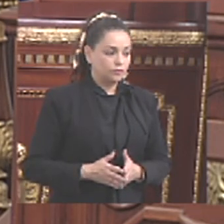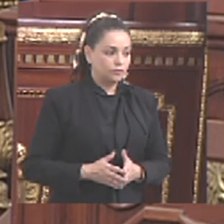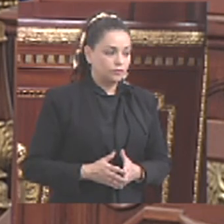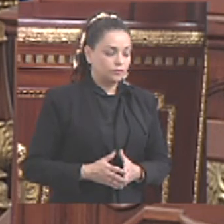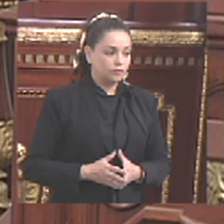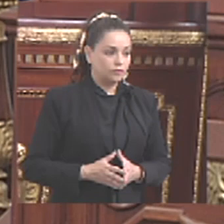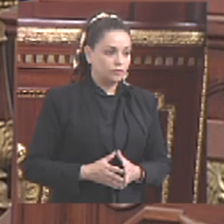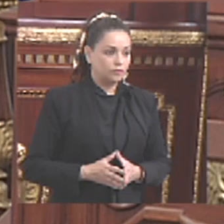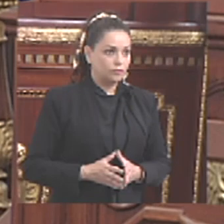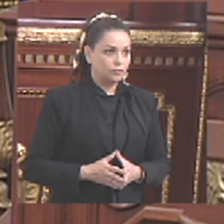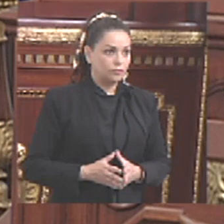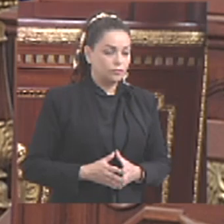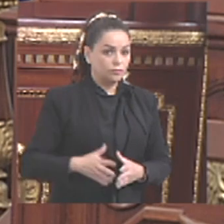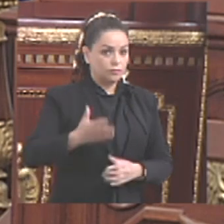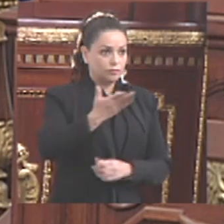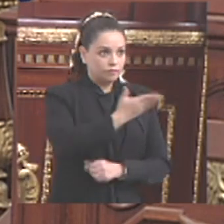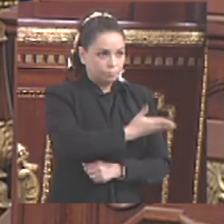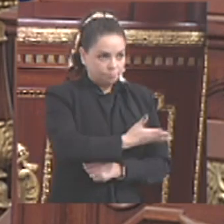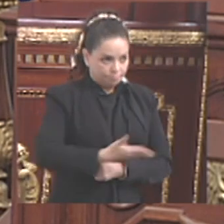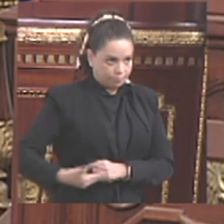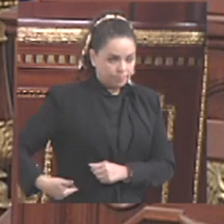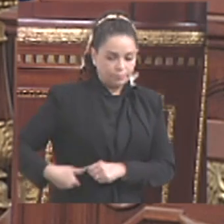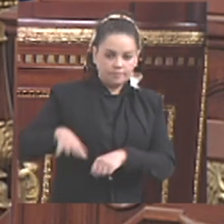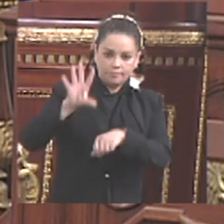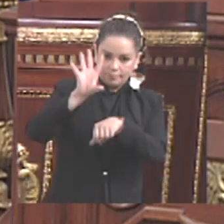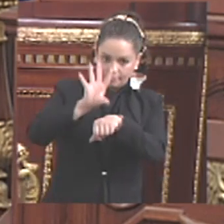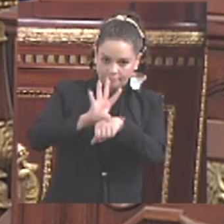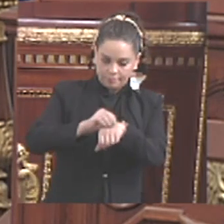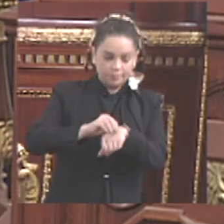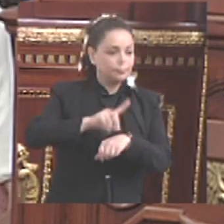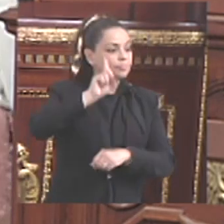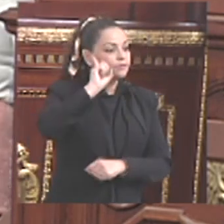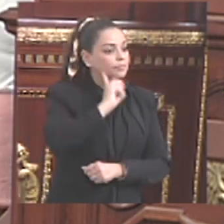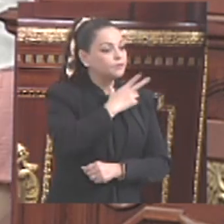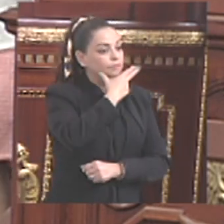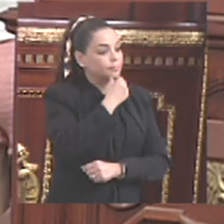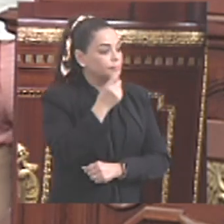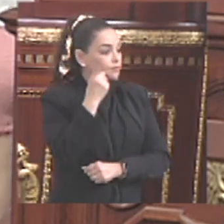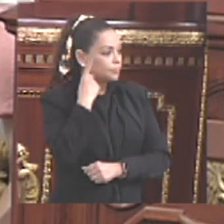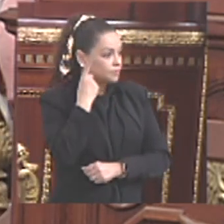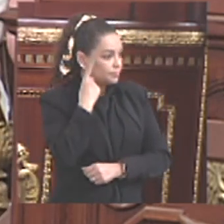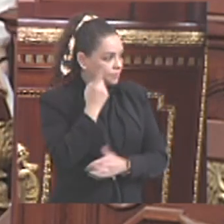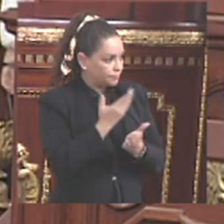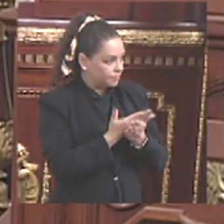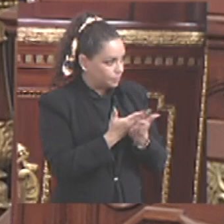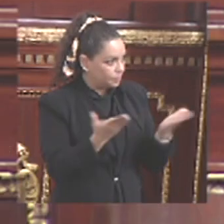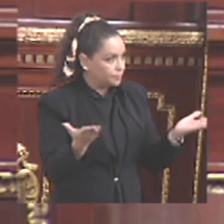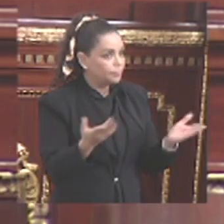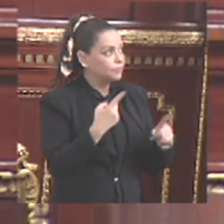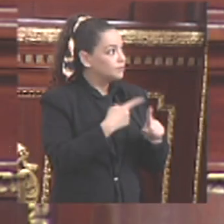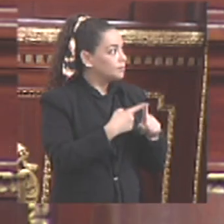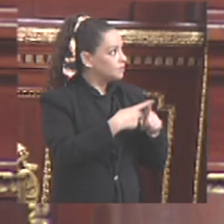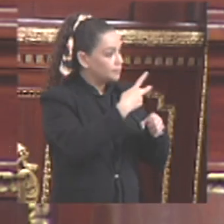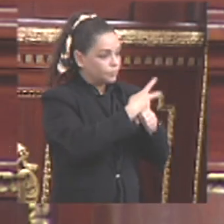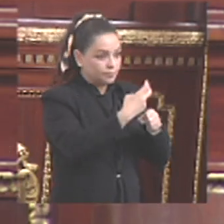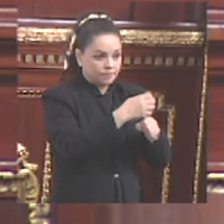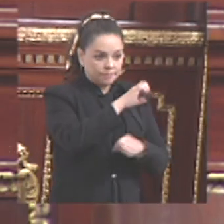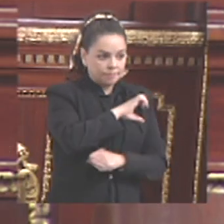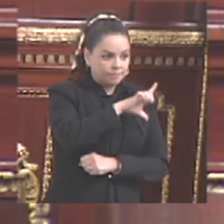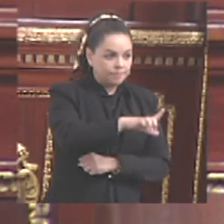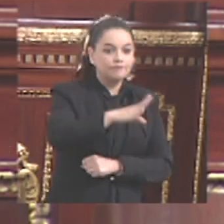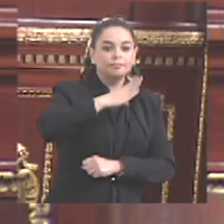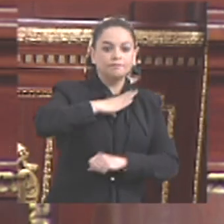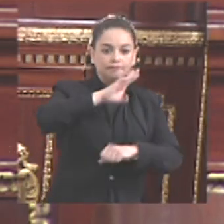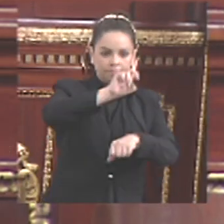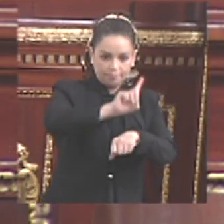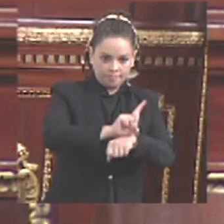Con su venia, diputada presidenta, diputadas, diputados, invitados especiales, muy buen día. El día de hoy nos encontramos